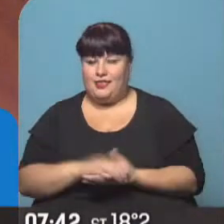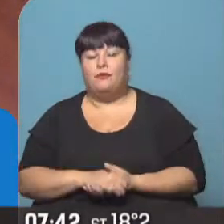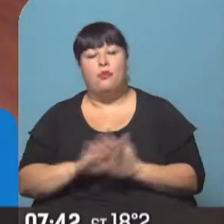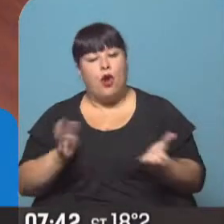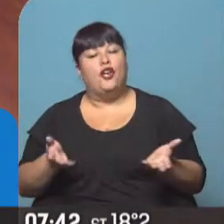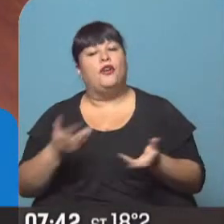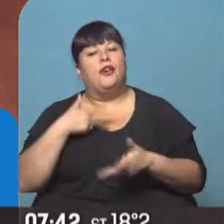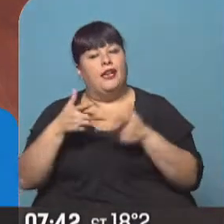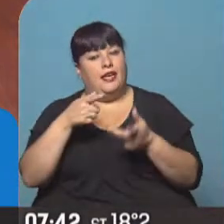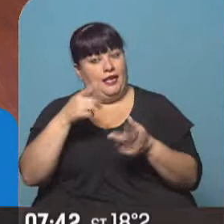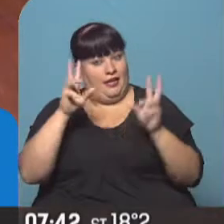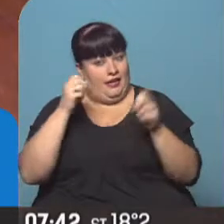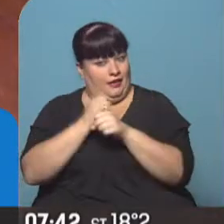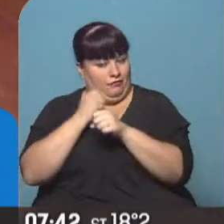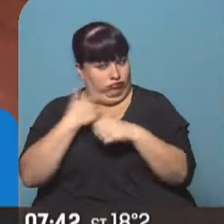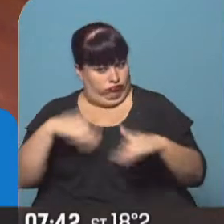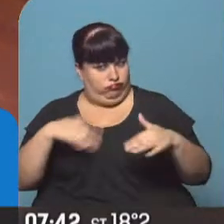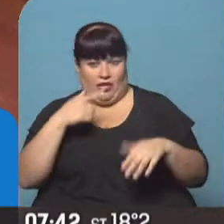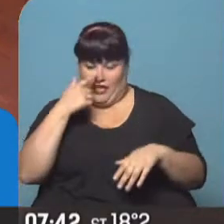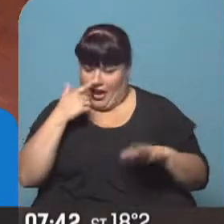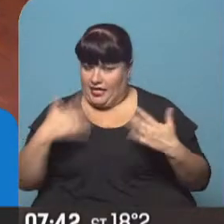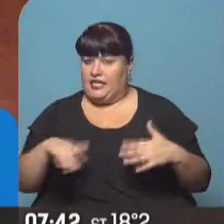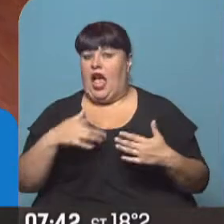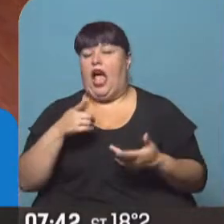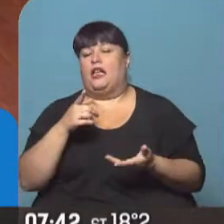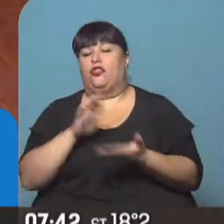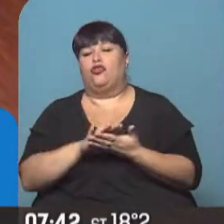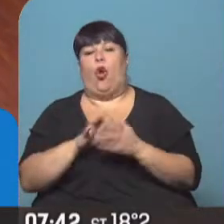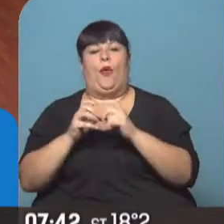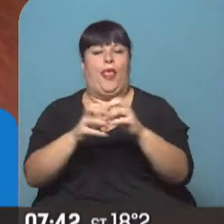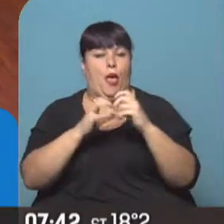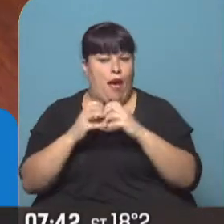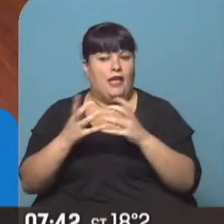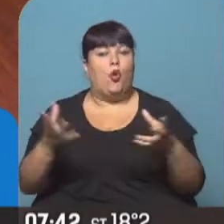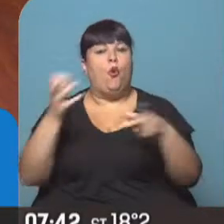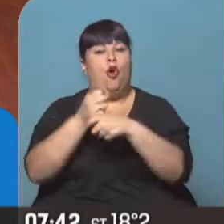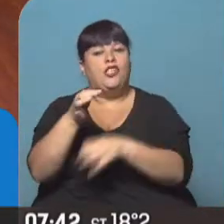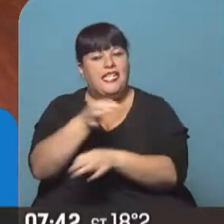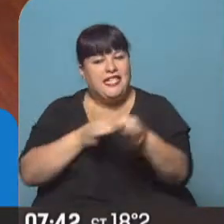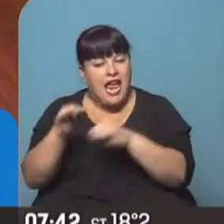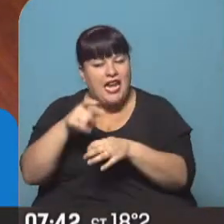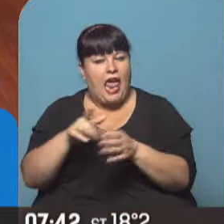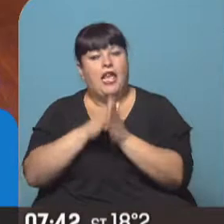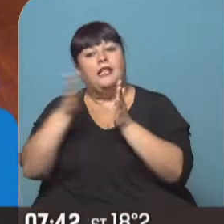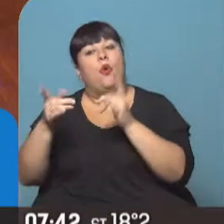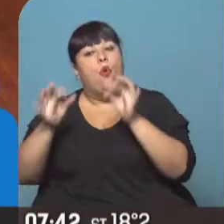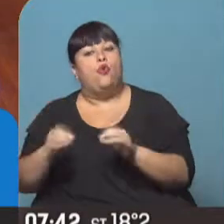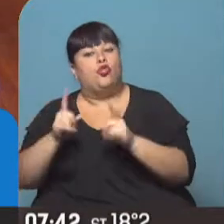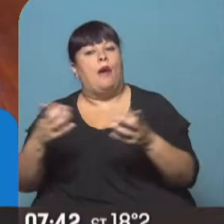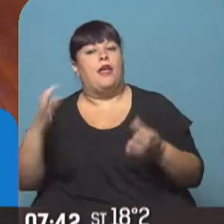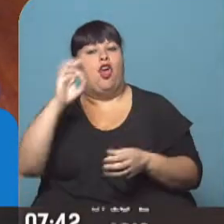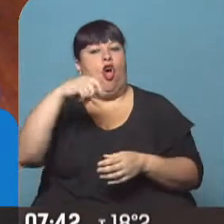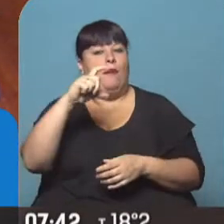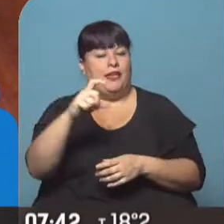Bueno, decíamos, una agenda interesante, una agenda que tiene que ver con el debate en la Bolsa de Cereales, en forma paralela a esta